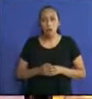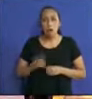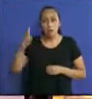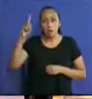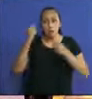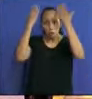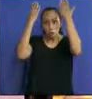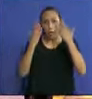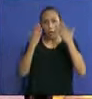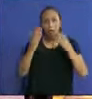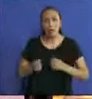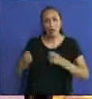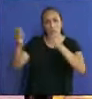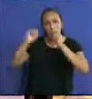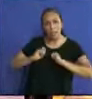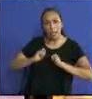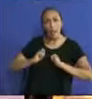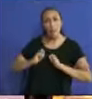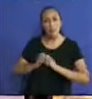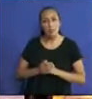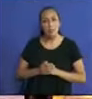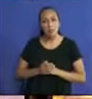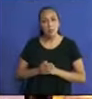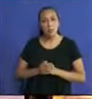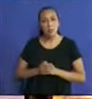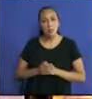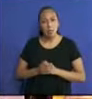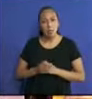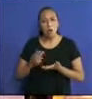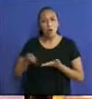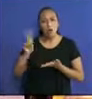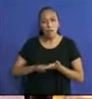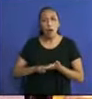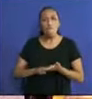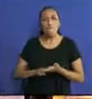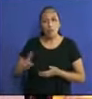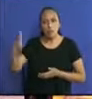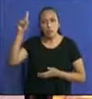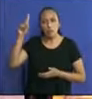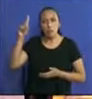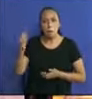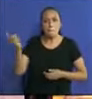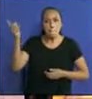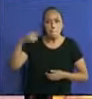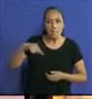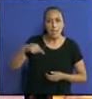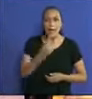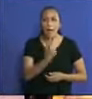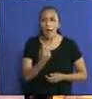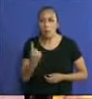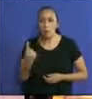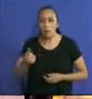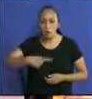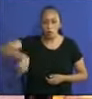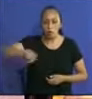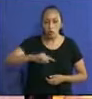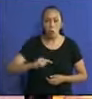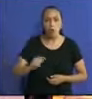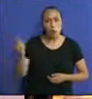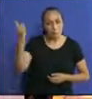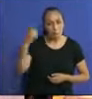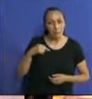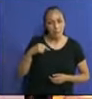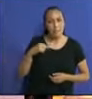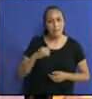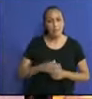Dios, como una nueva venida de Dios a cada uno de nosotros. A la Navidad